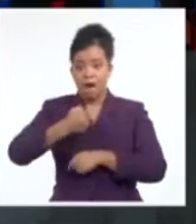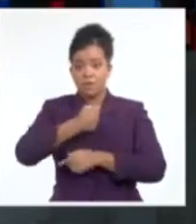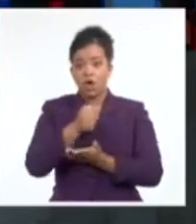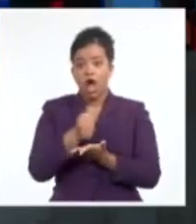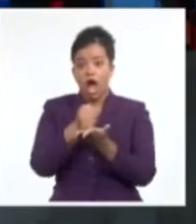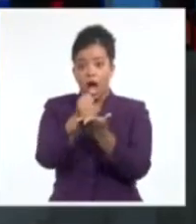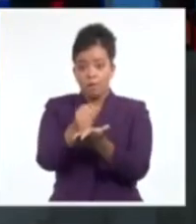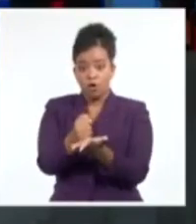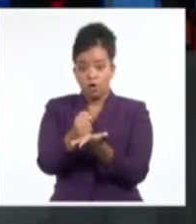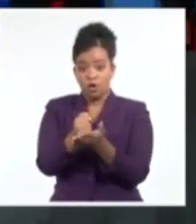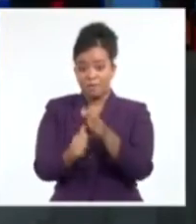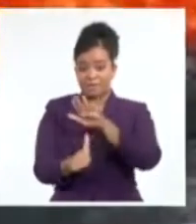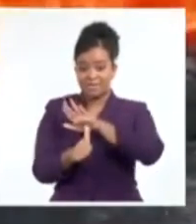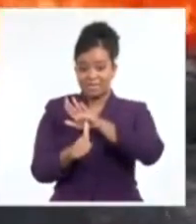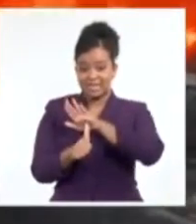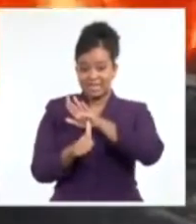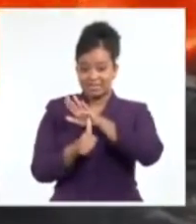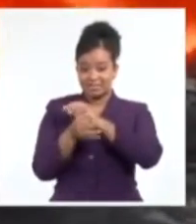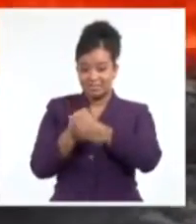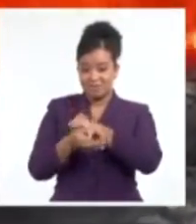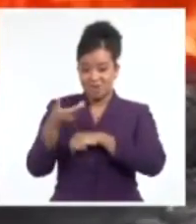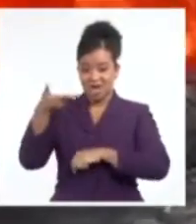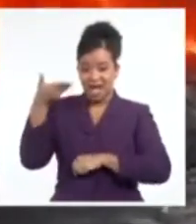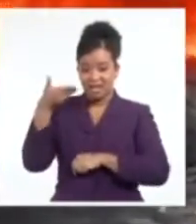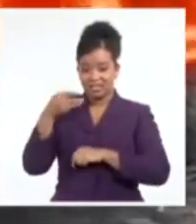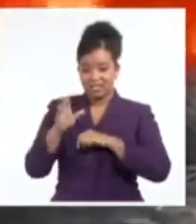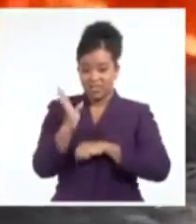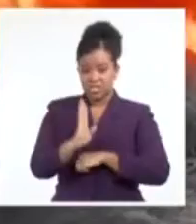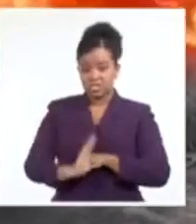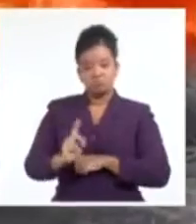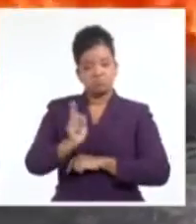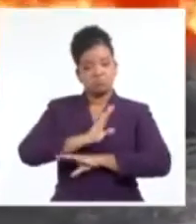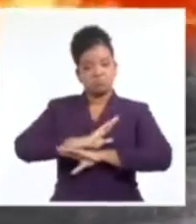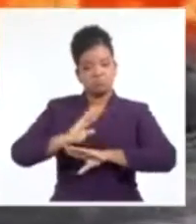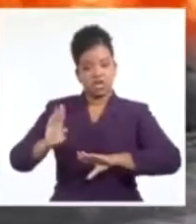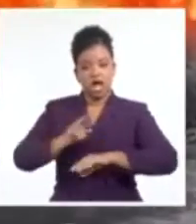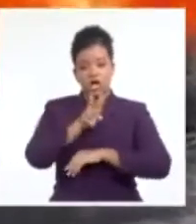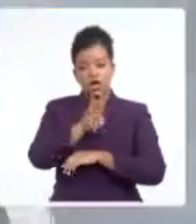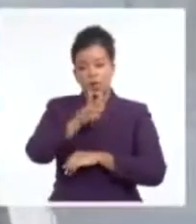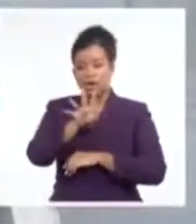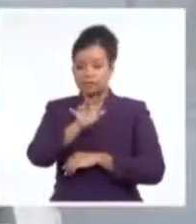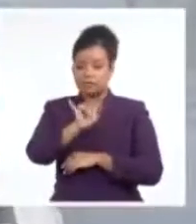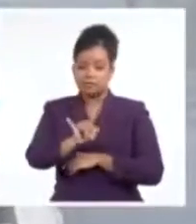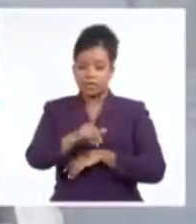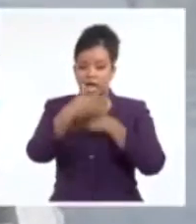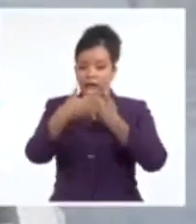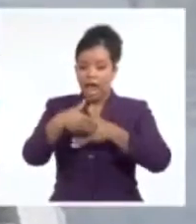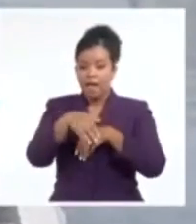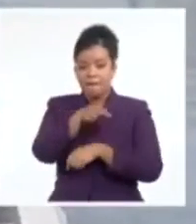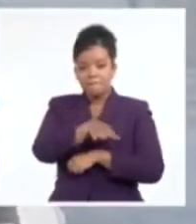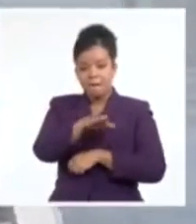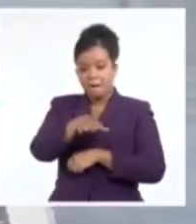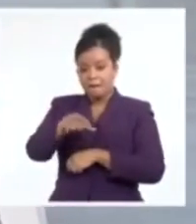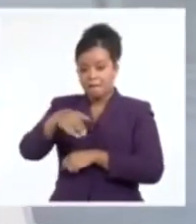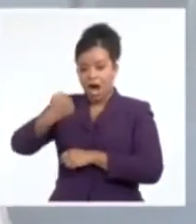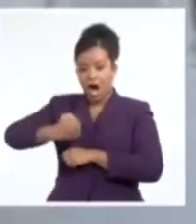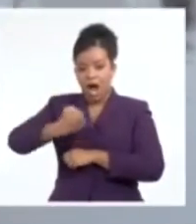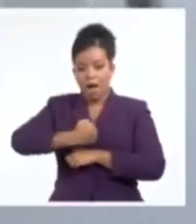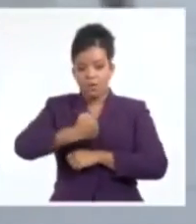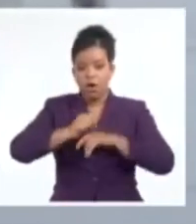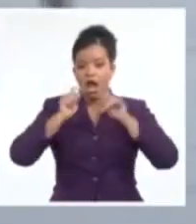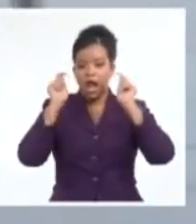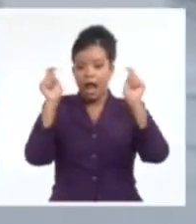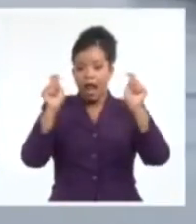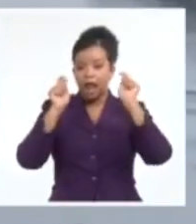saliente Jair Bolsonaro. Han sido despejadas unas 246 carreteras donde permanecían estacionados camioneros en protesta por